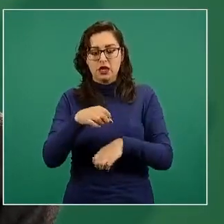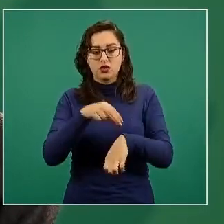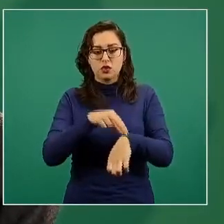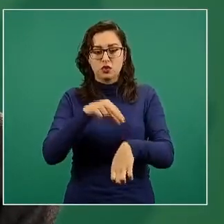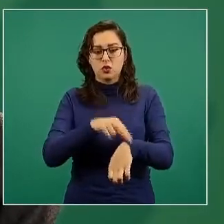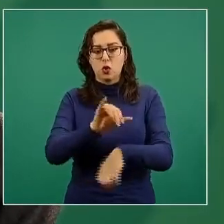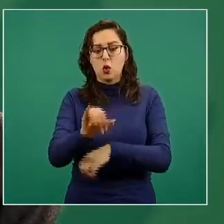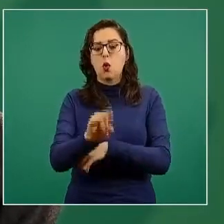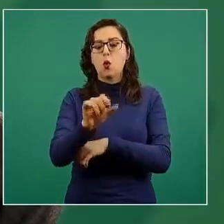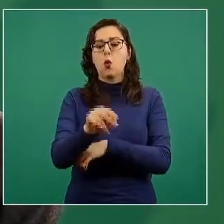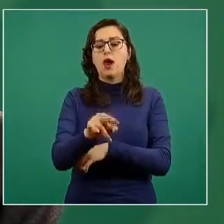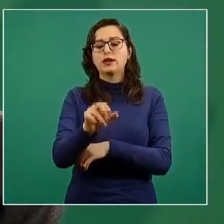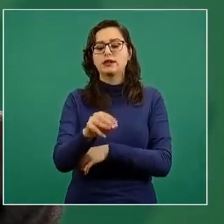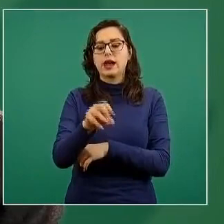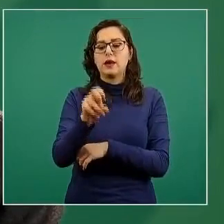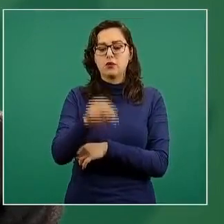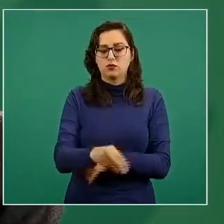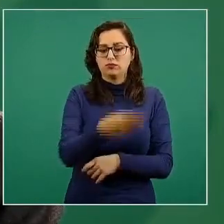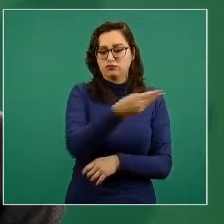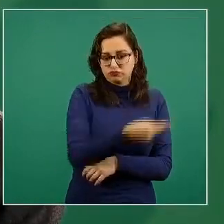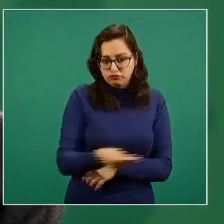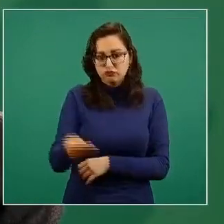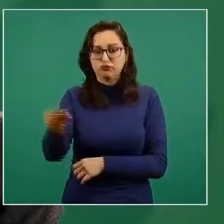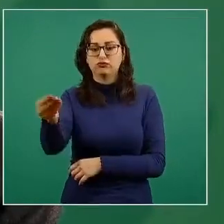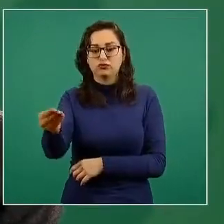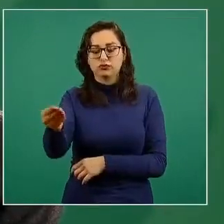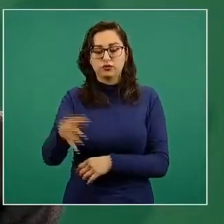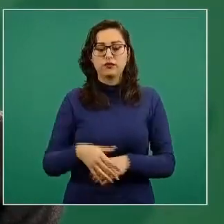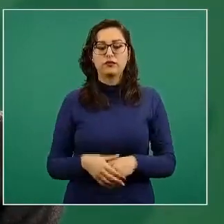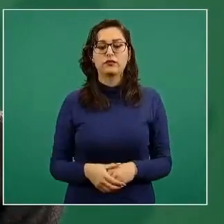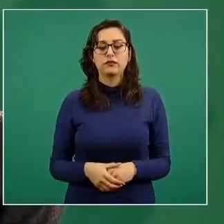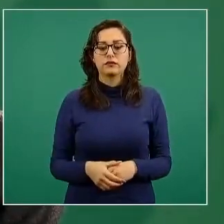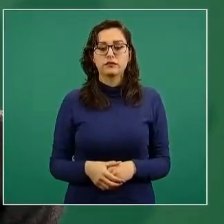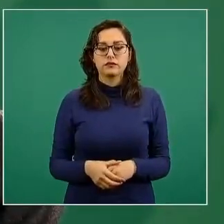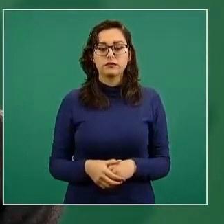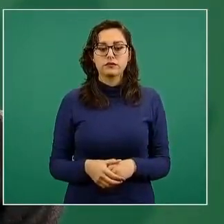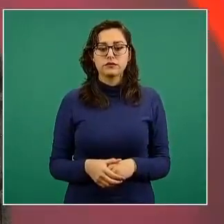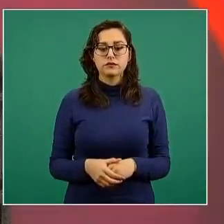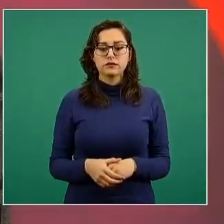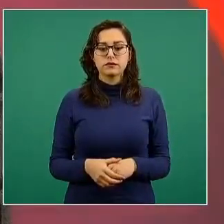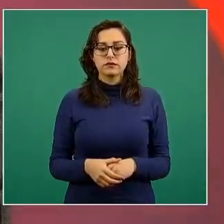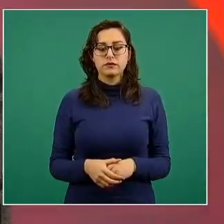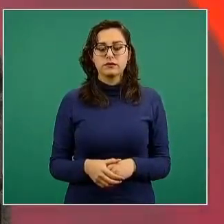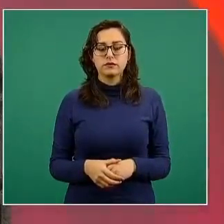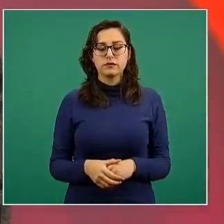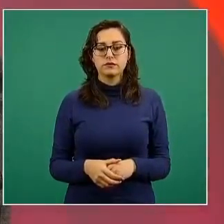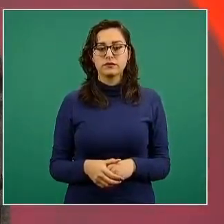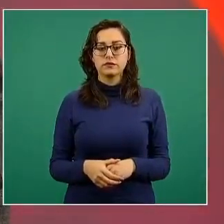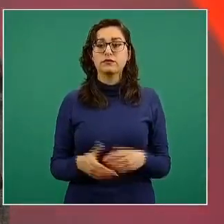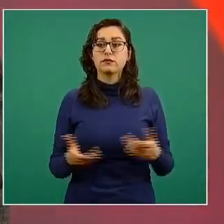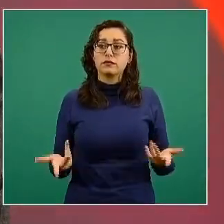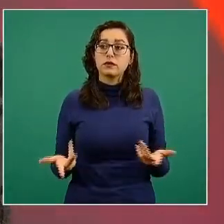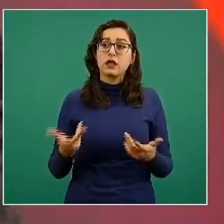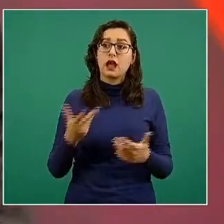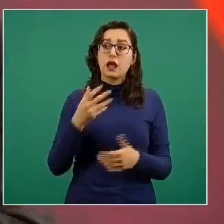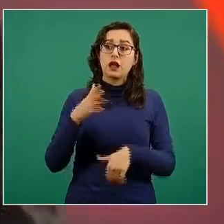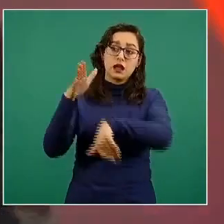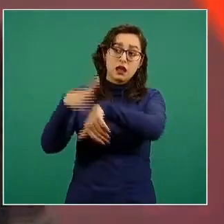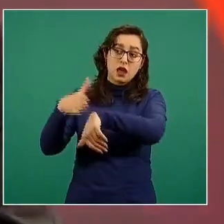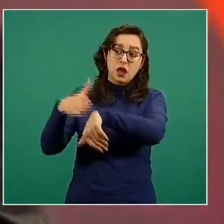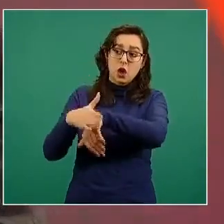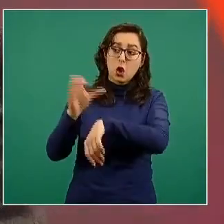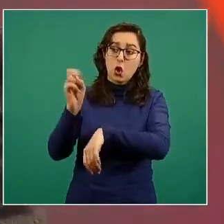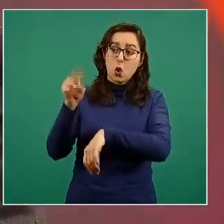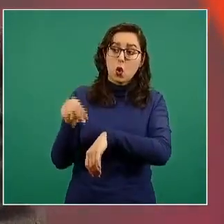de la Fuente Ramírez, y fue presentado con un enfoque de solicitar que el